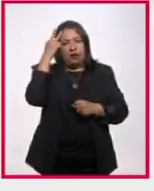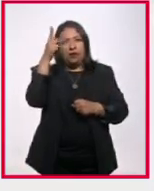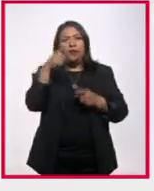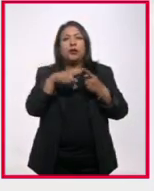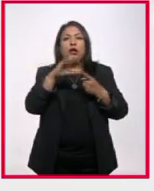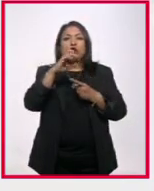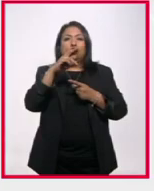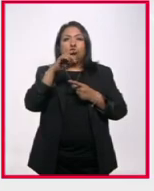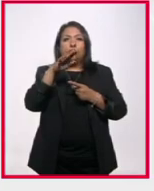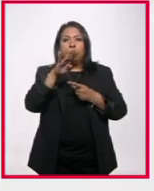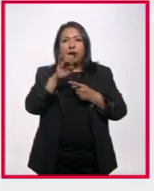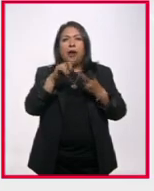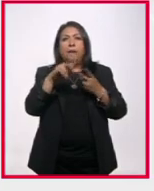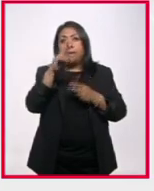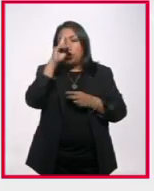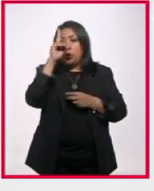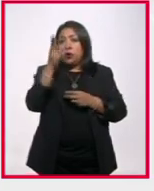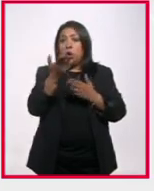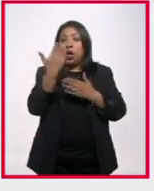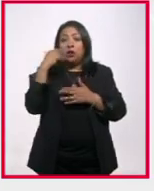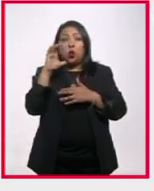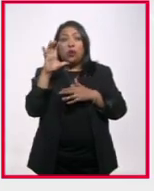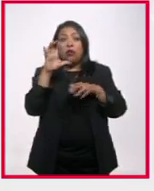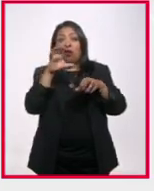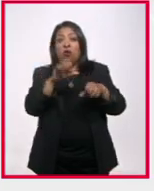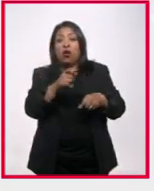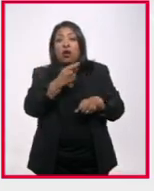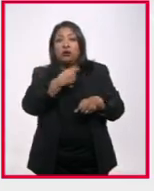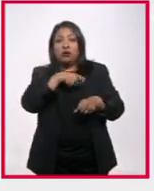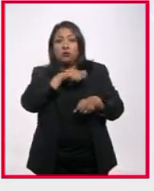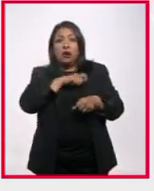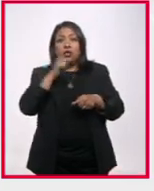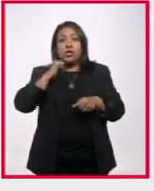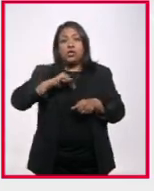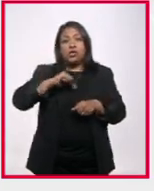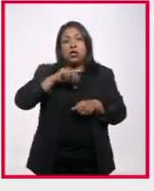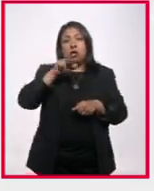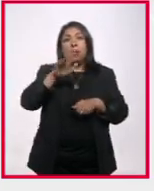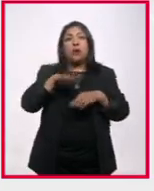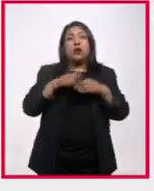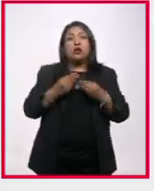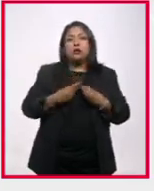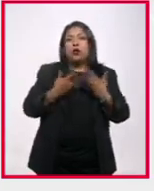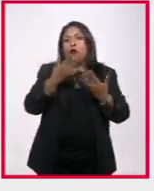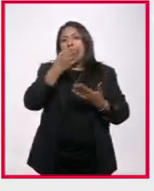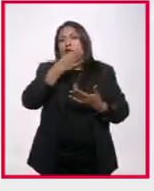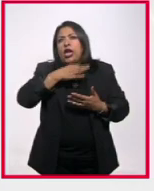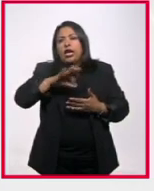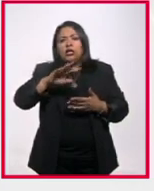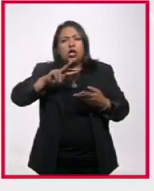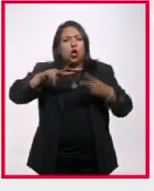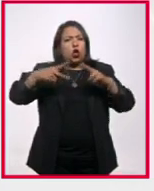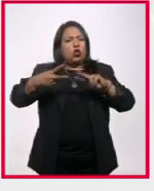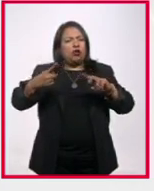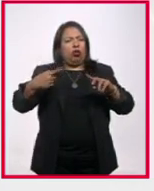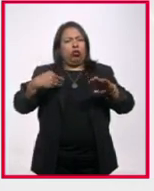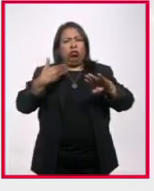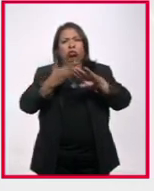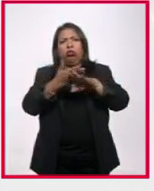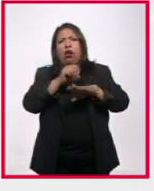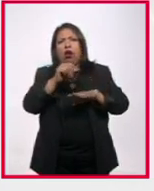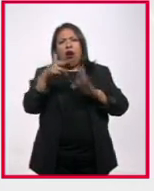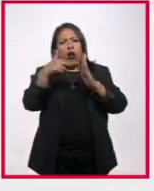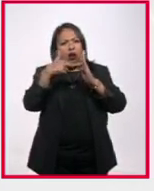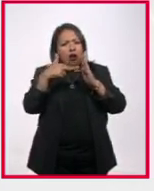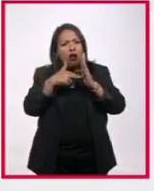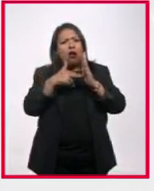el chuchumbé, que fue prohibido durante la Inquisición novohispana del siglo XVIII por su expresión festiva que iba en contra de las reglas morales de la